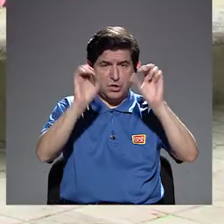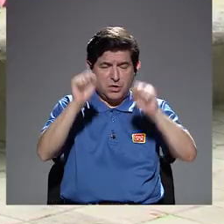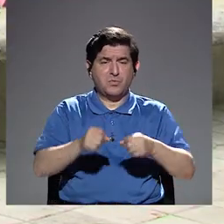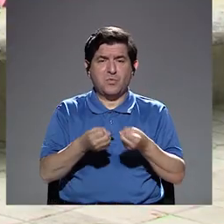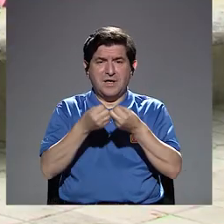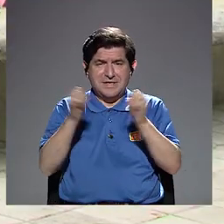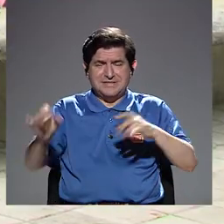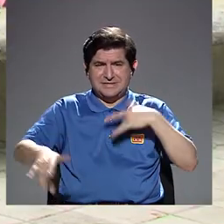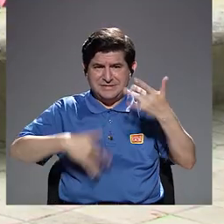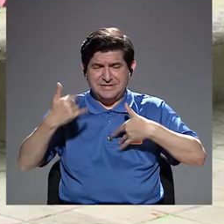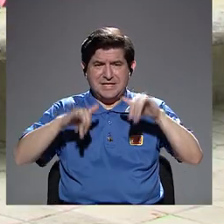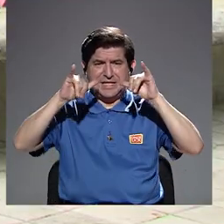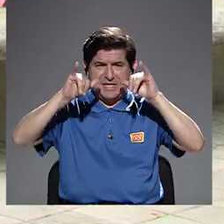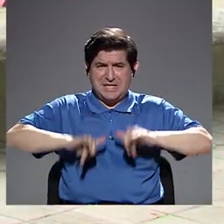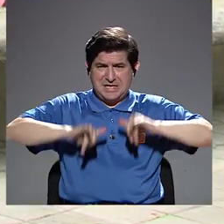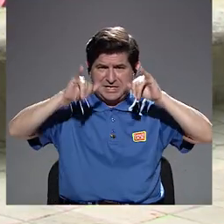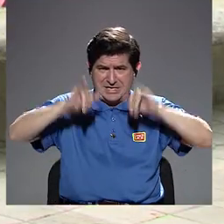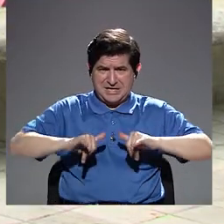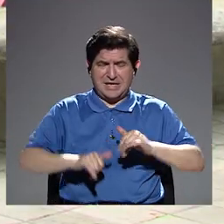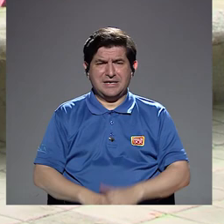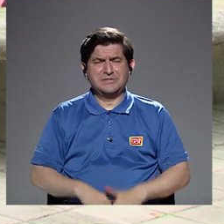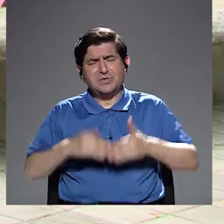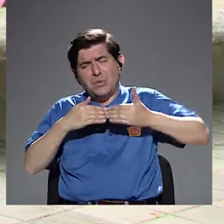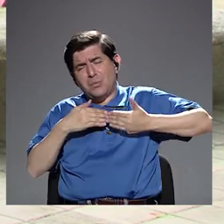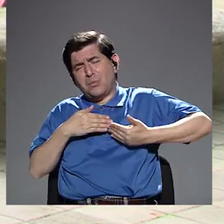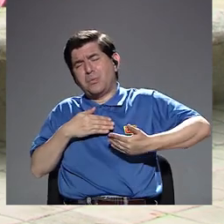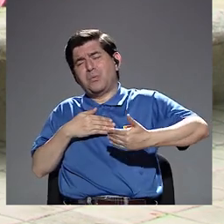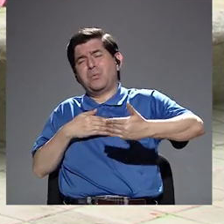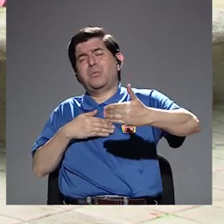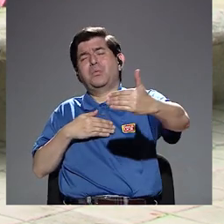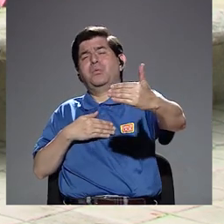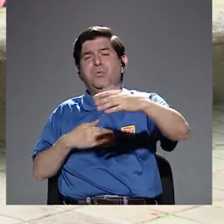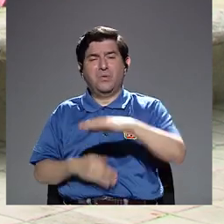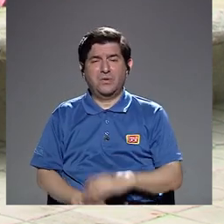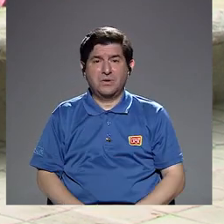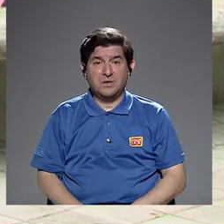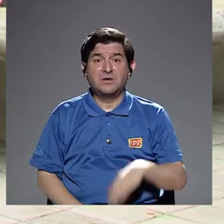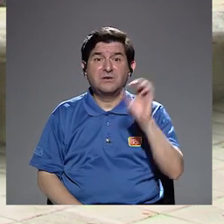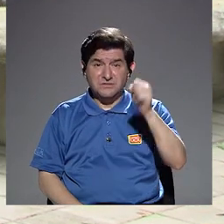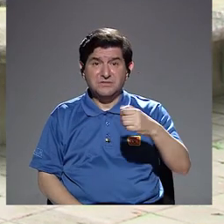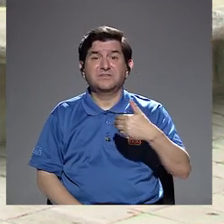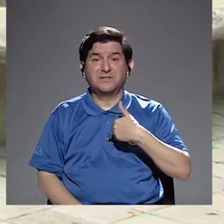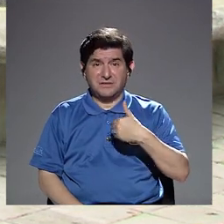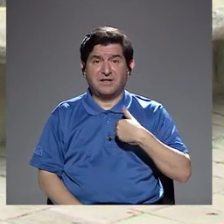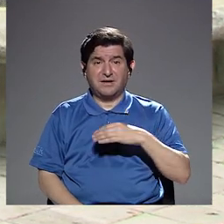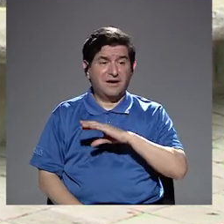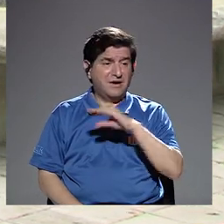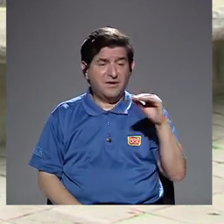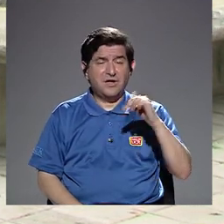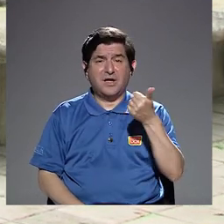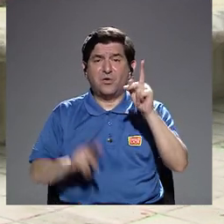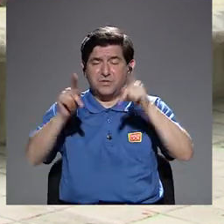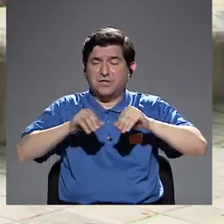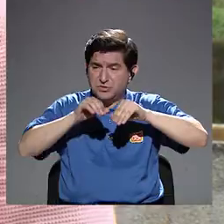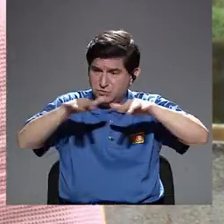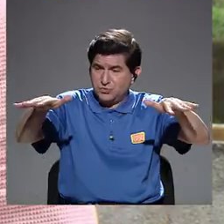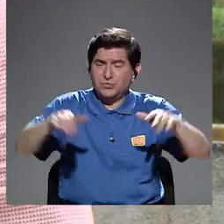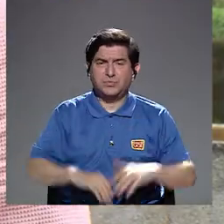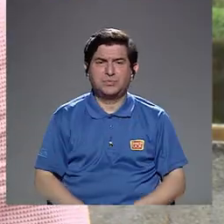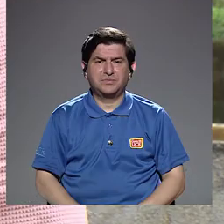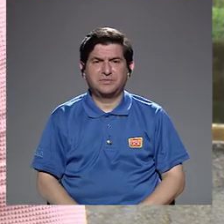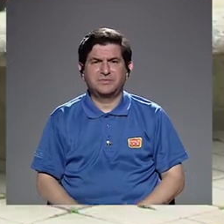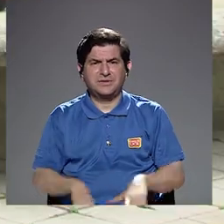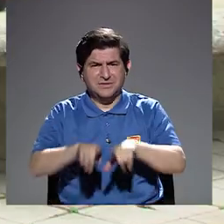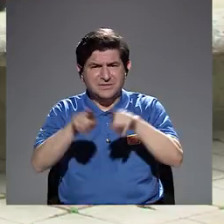y puede estar asintomático o existir y quedarse ahí durante mucho tiempo o... Y ser portador y transmitirlo a otras personas.